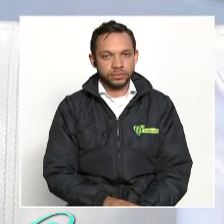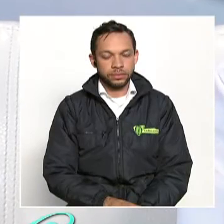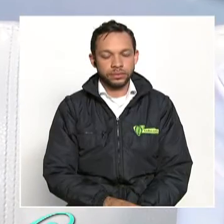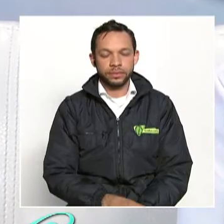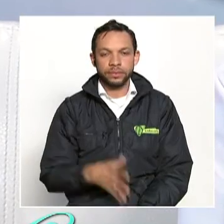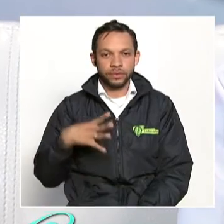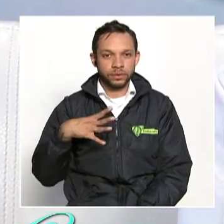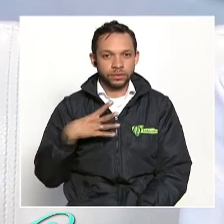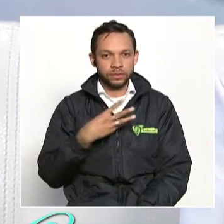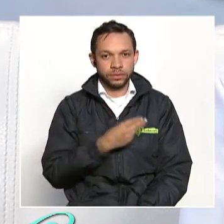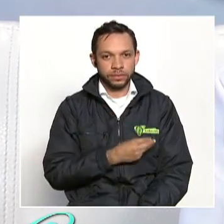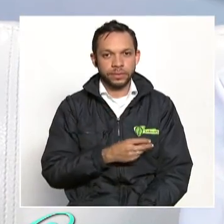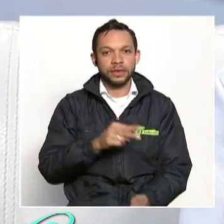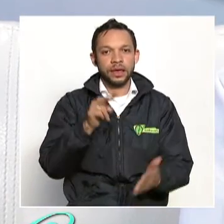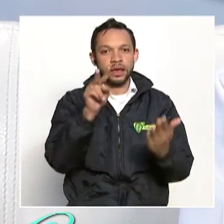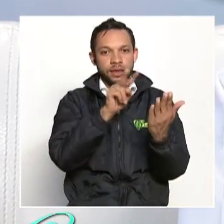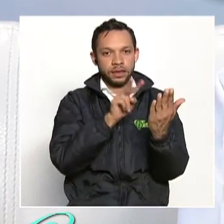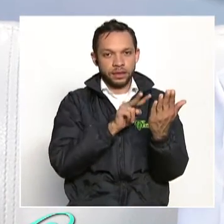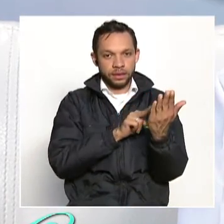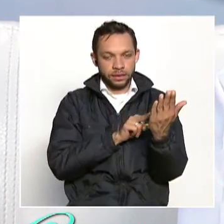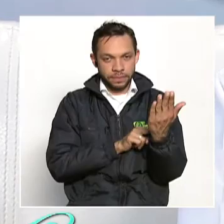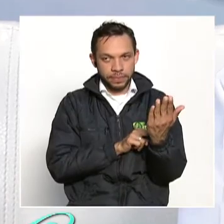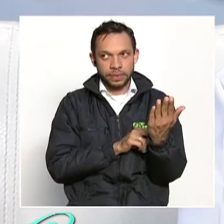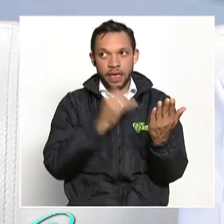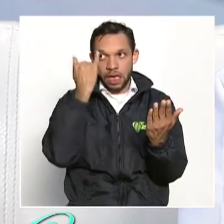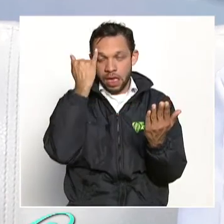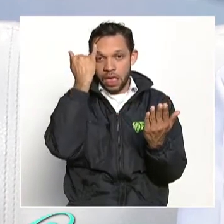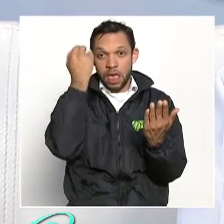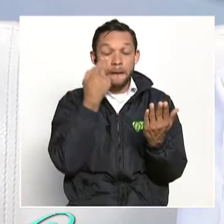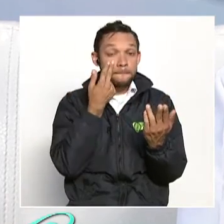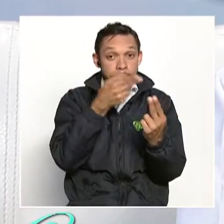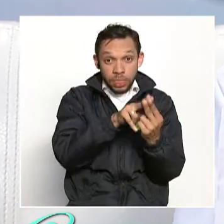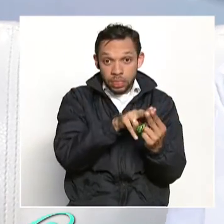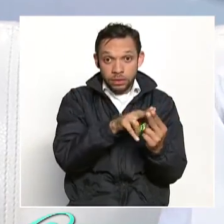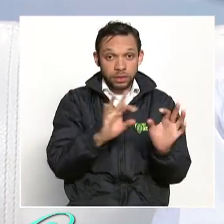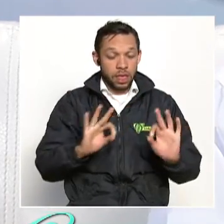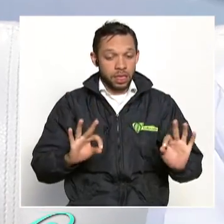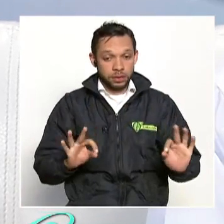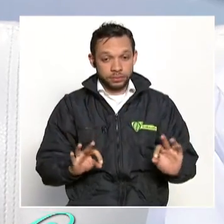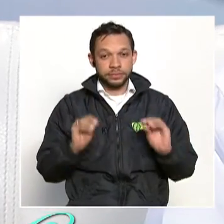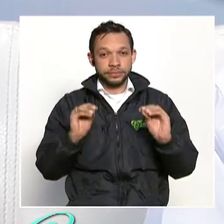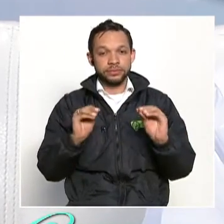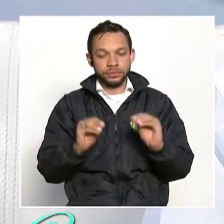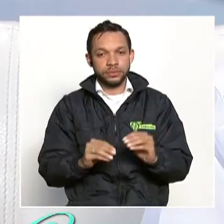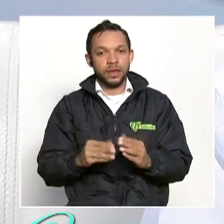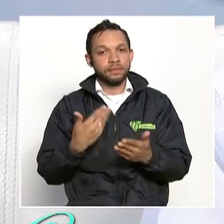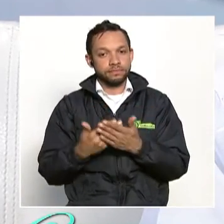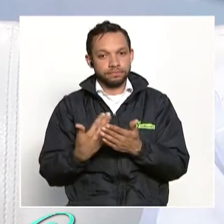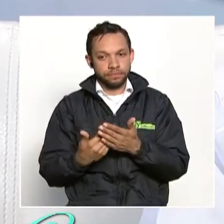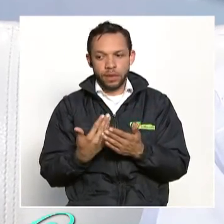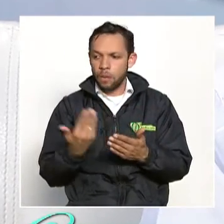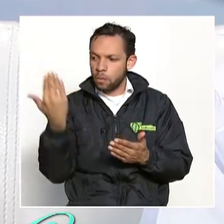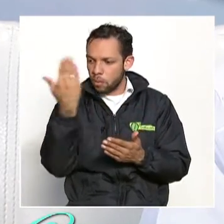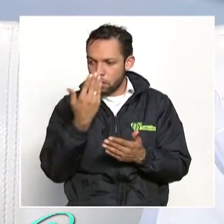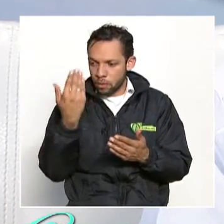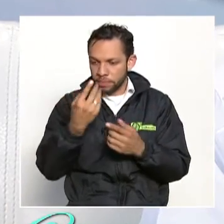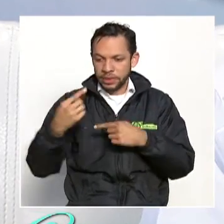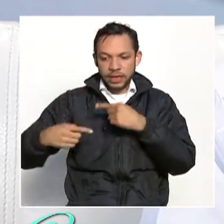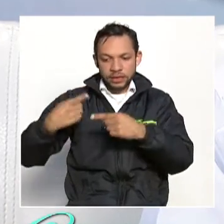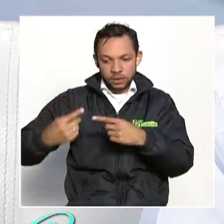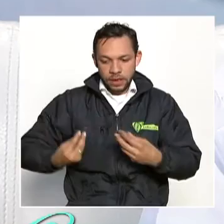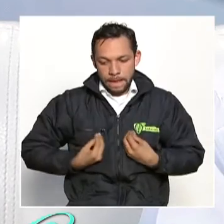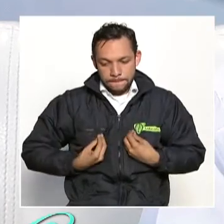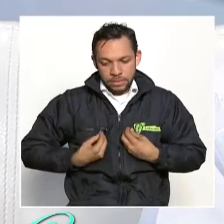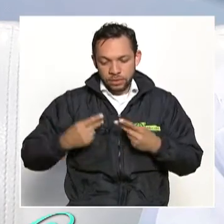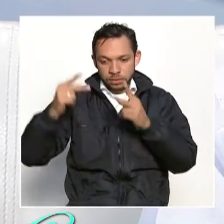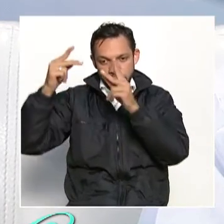Lo que yo les voy a leer en este momento no es especulación. Nosotros tenemos documentado con historias clínicas, con ecografías,